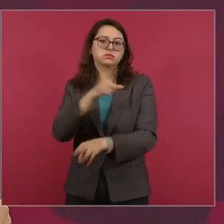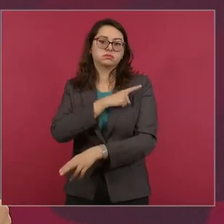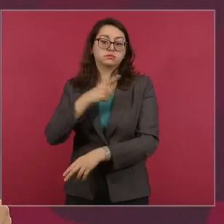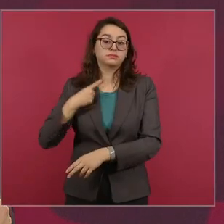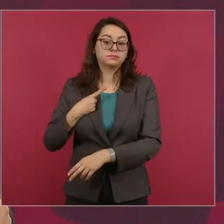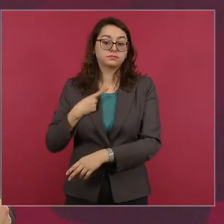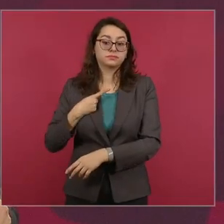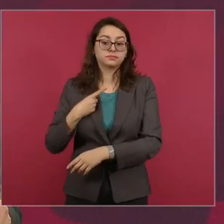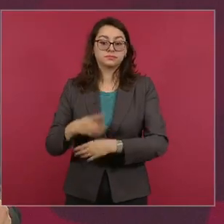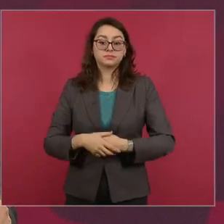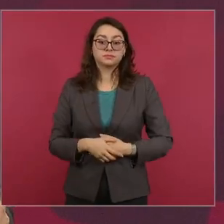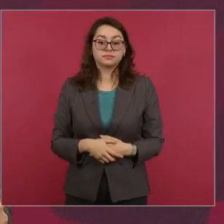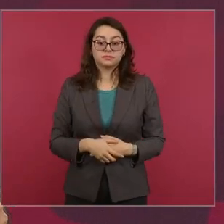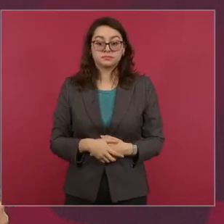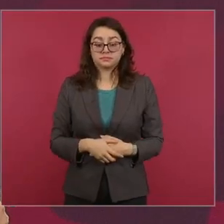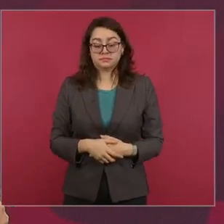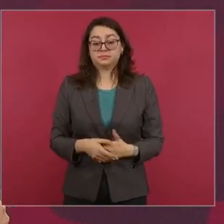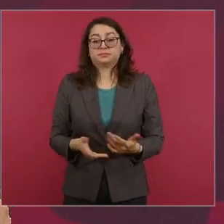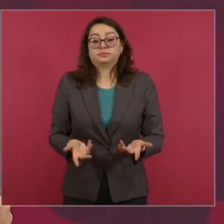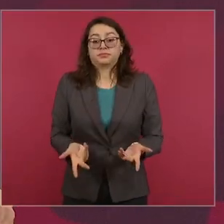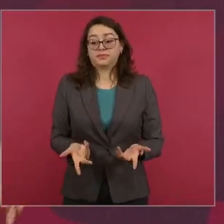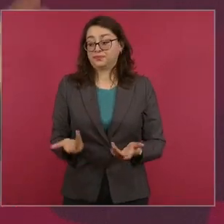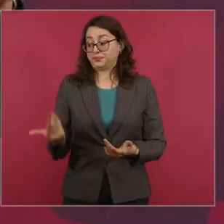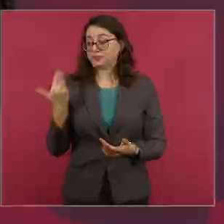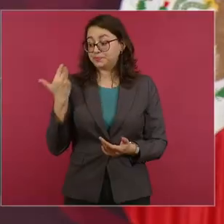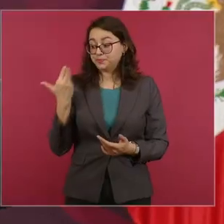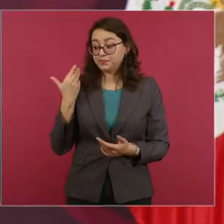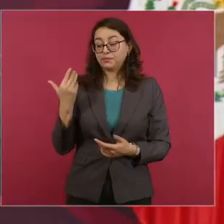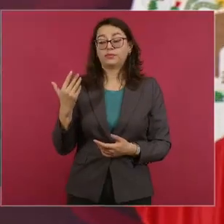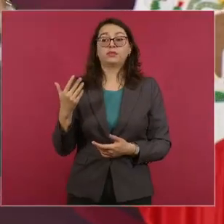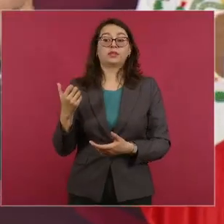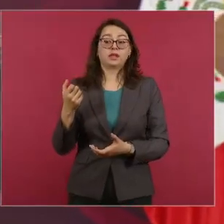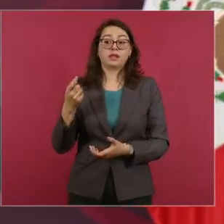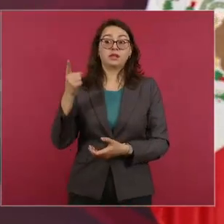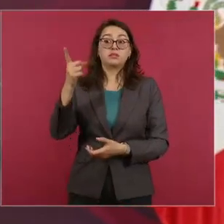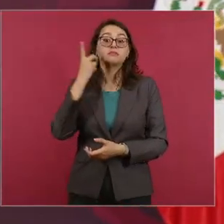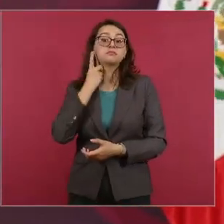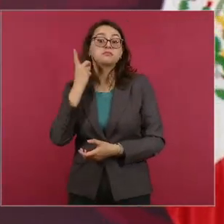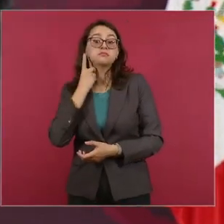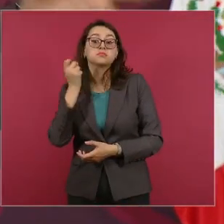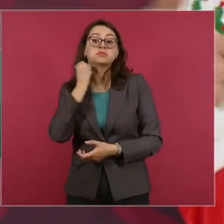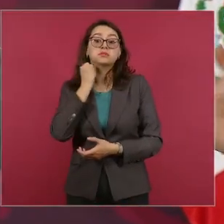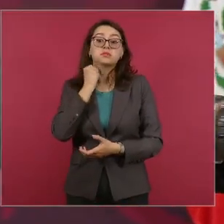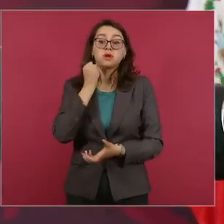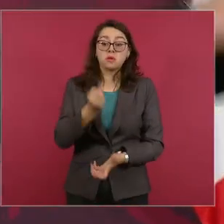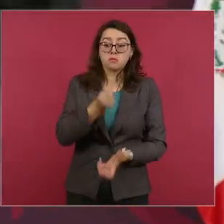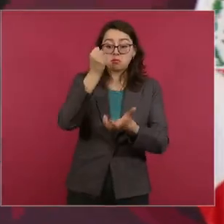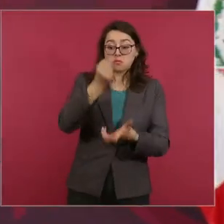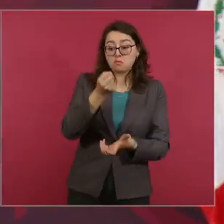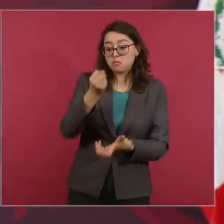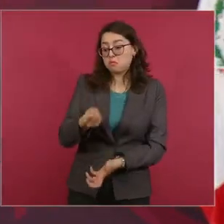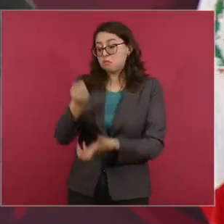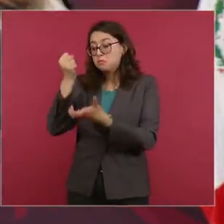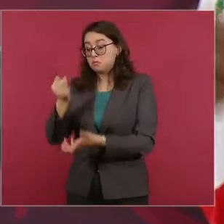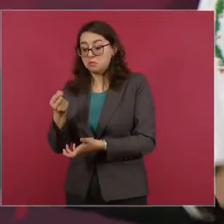ahora que se estaba discutiendo el presupuesto que me decían es que piden no sé qué no